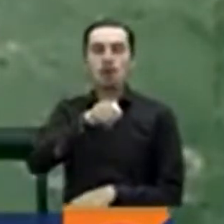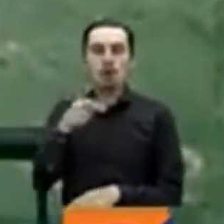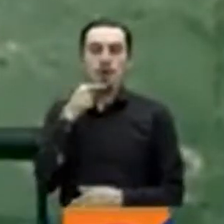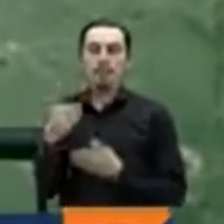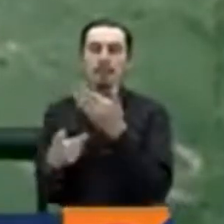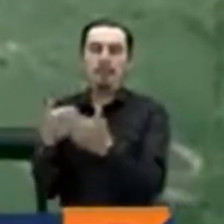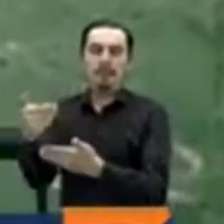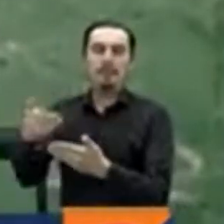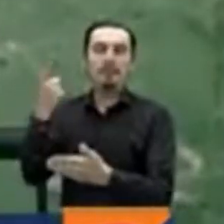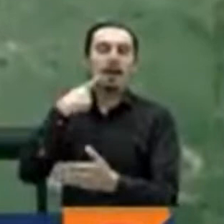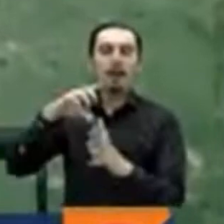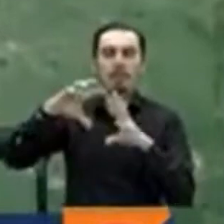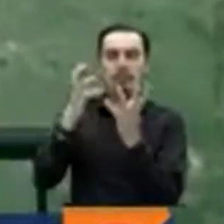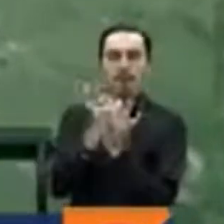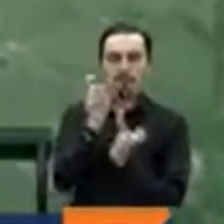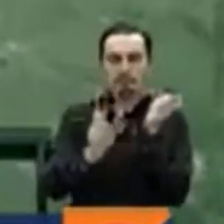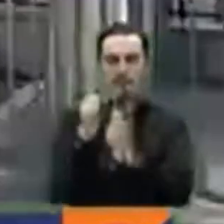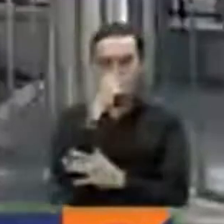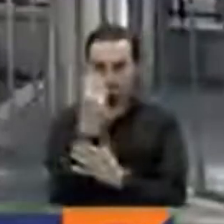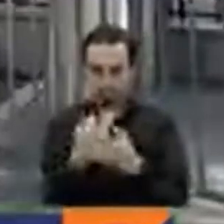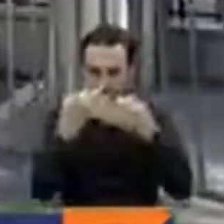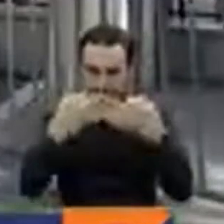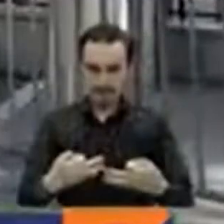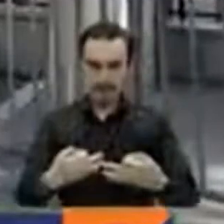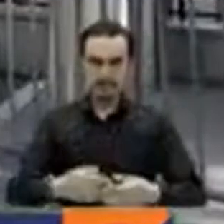que puede extinguir la humanidad.